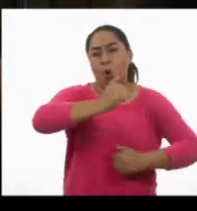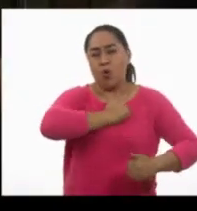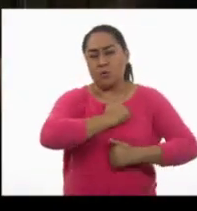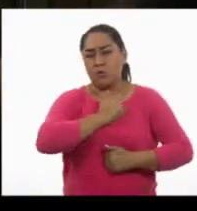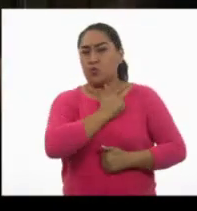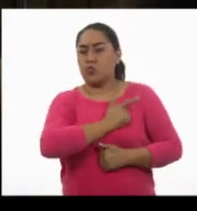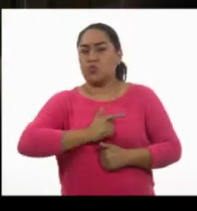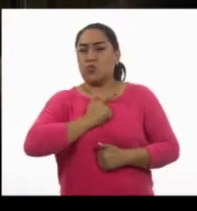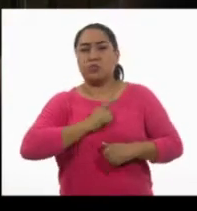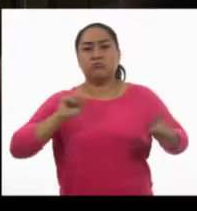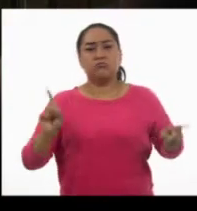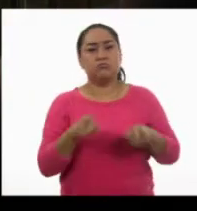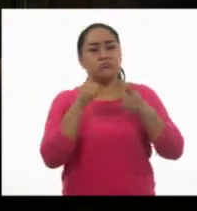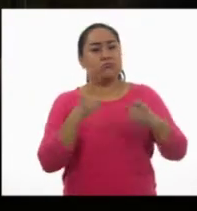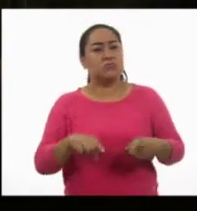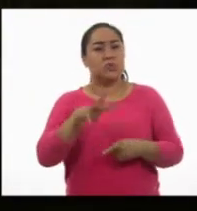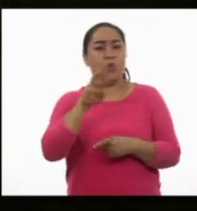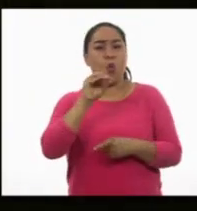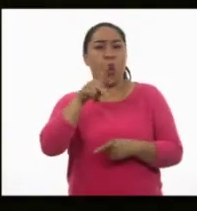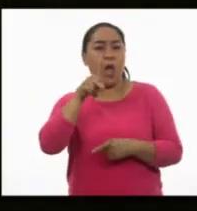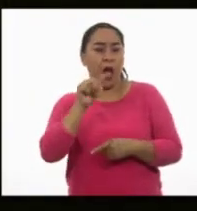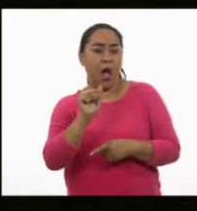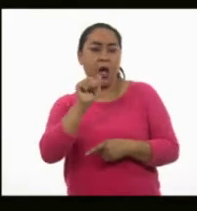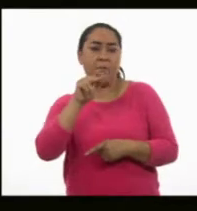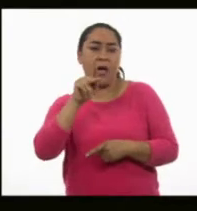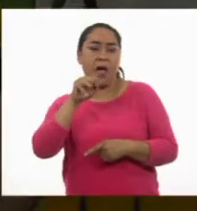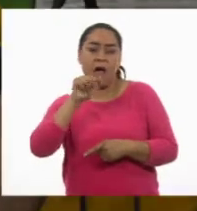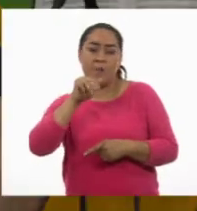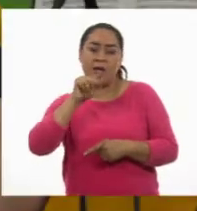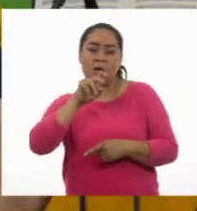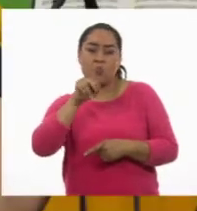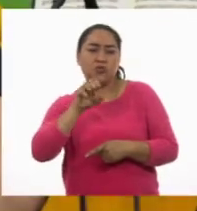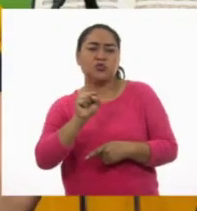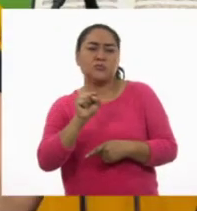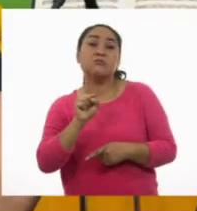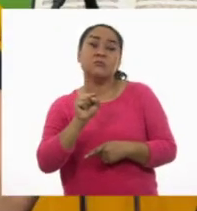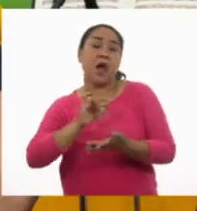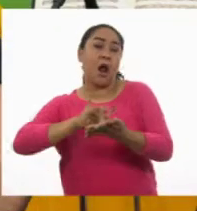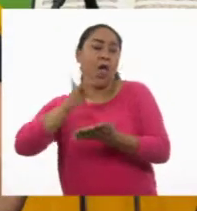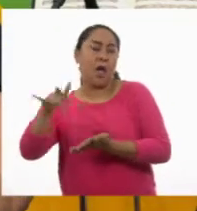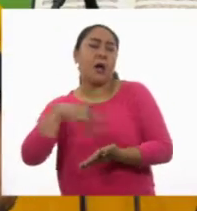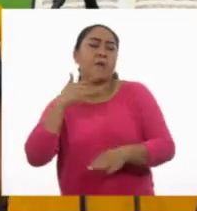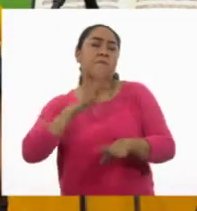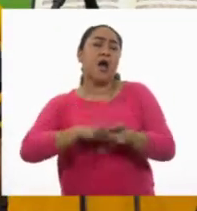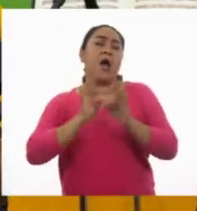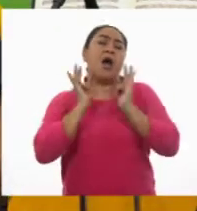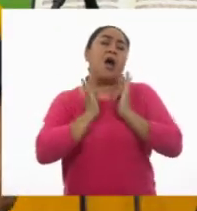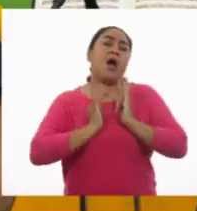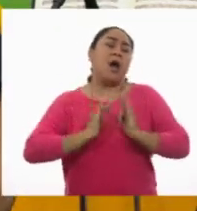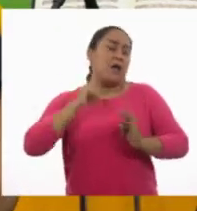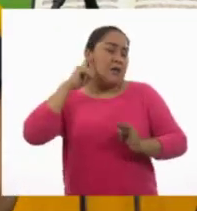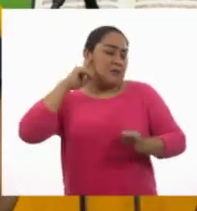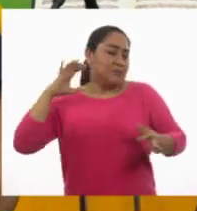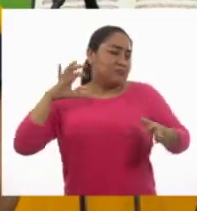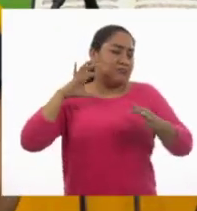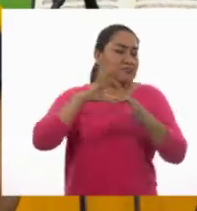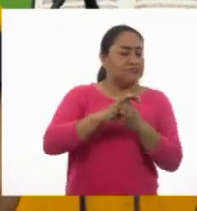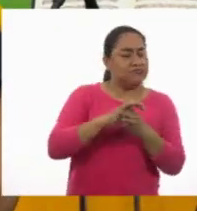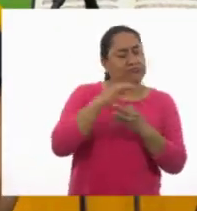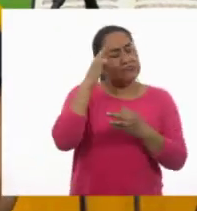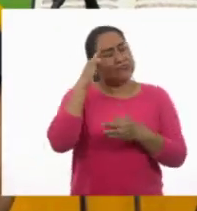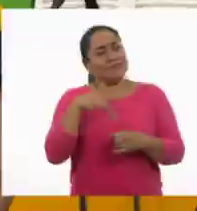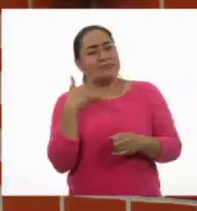la música de Wolfgang Amadeus Mozart? Esto es porque les ayuda a relajarse. Además, los estimula a tener